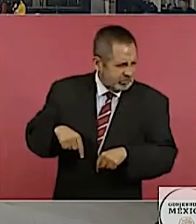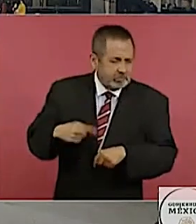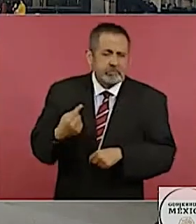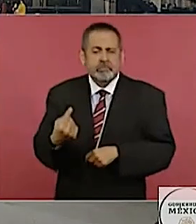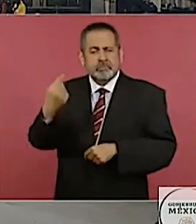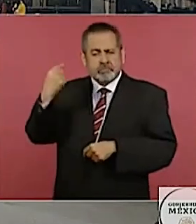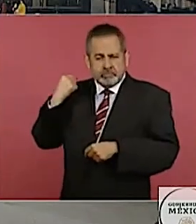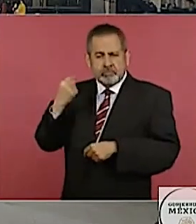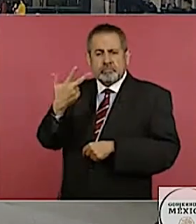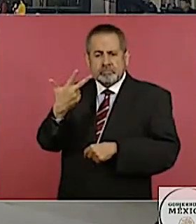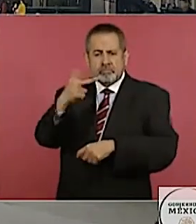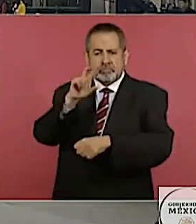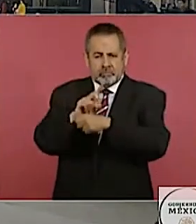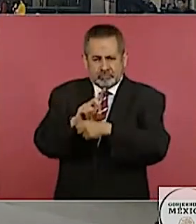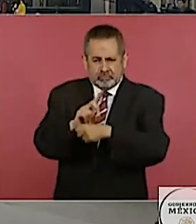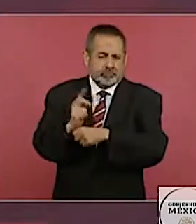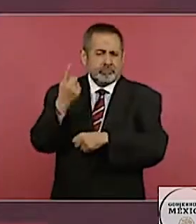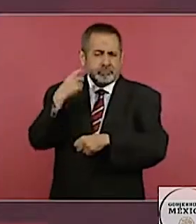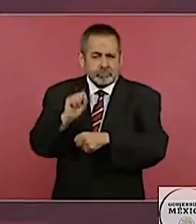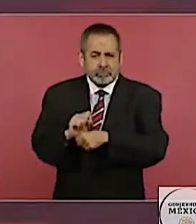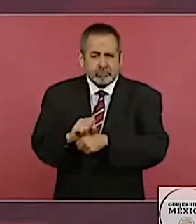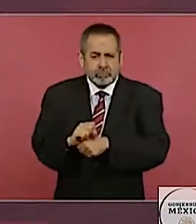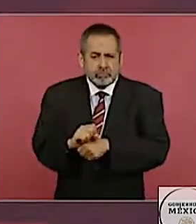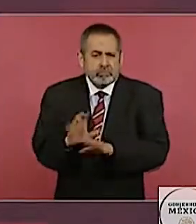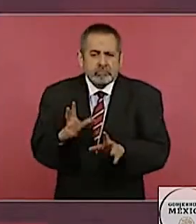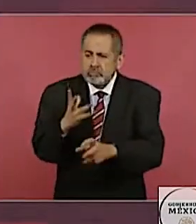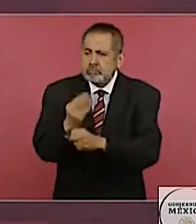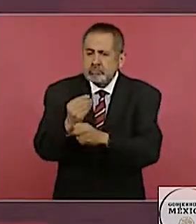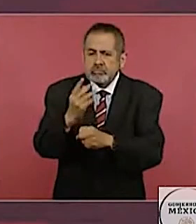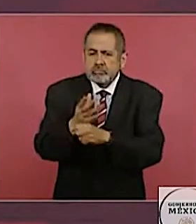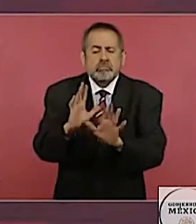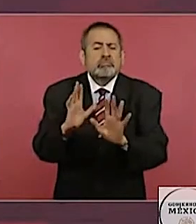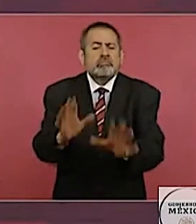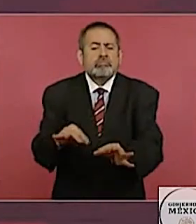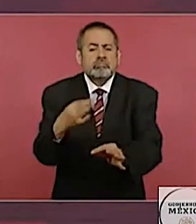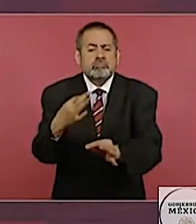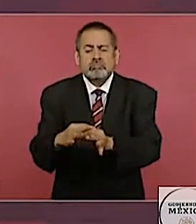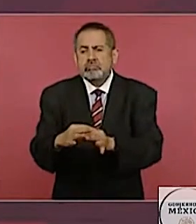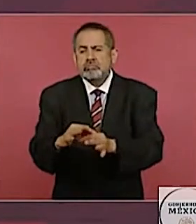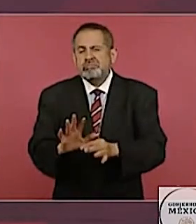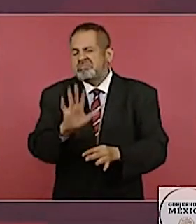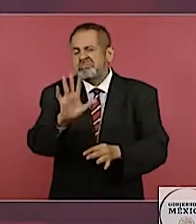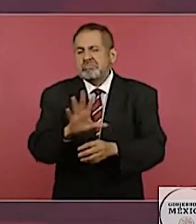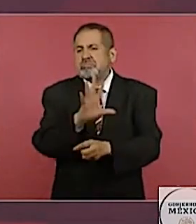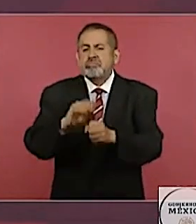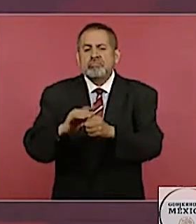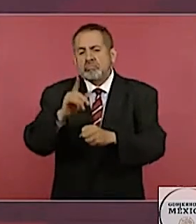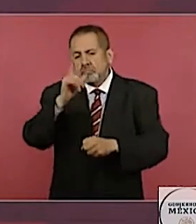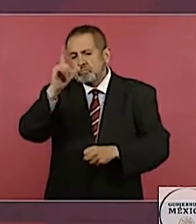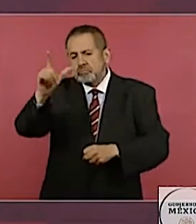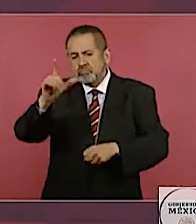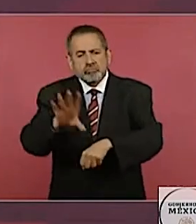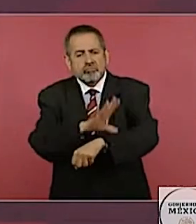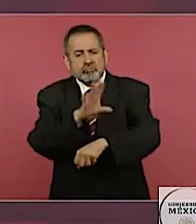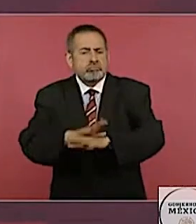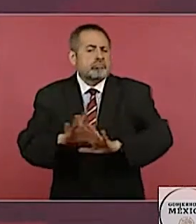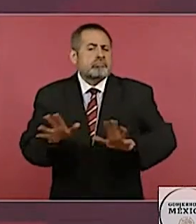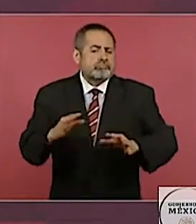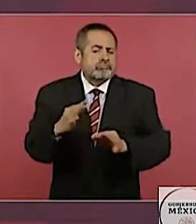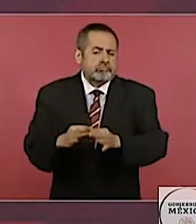8 días y ya se restableció prácticamente el servicio